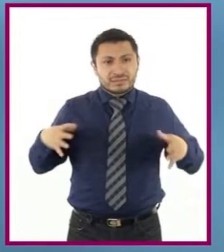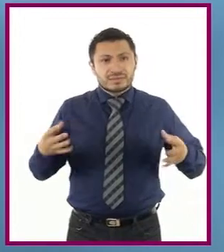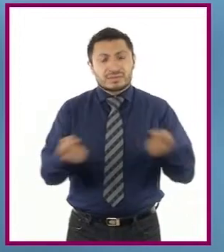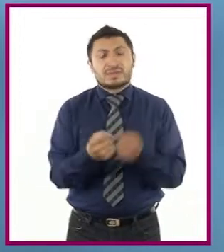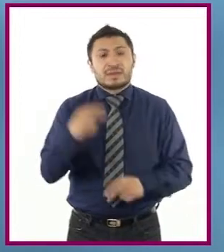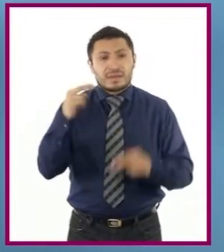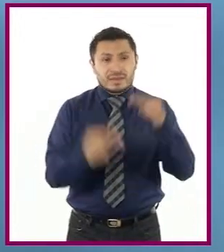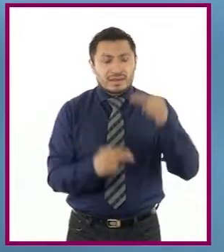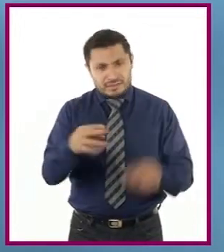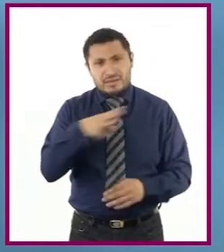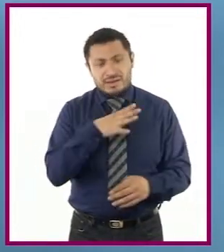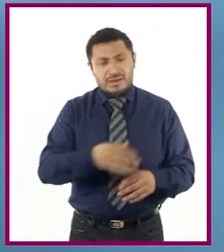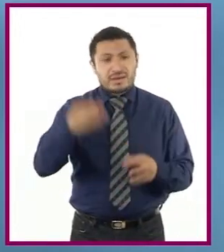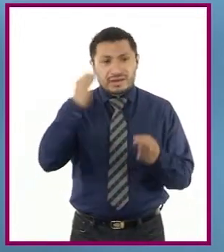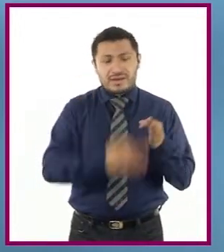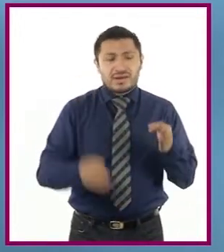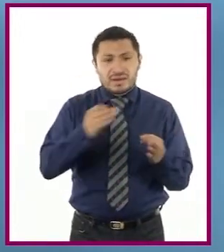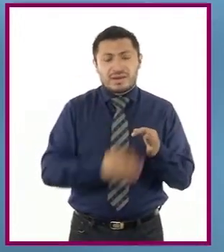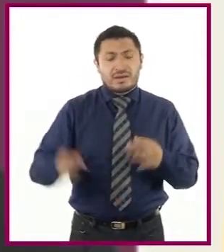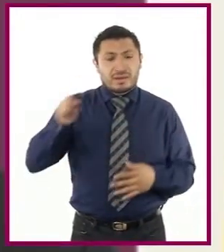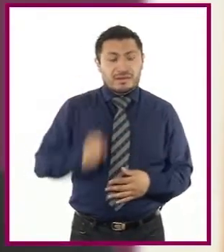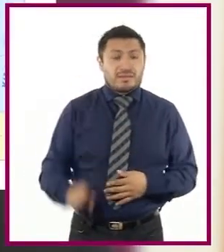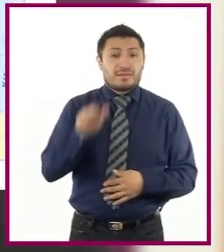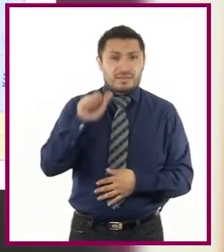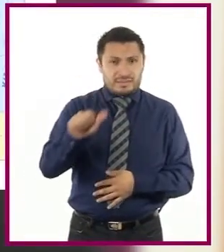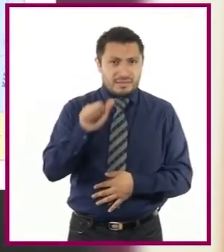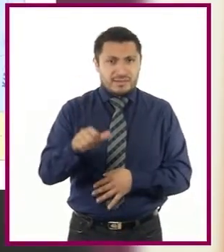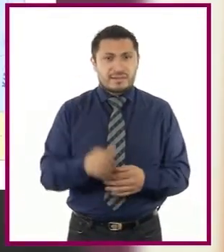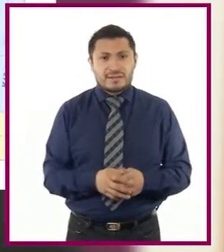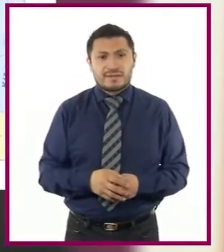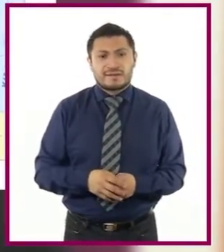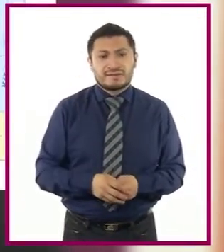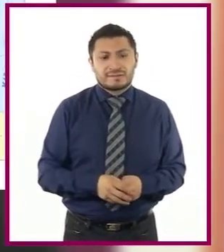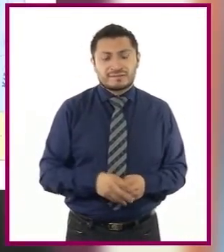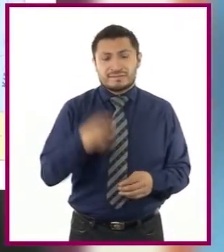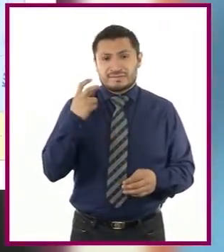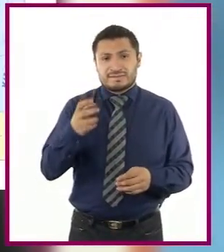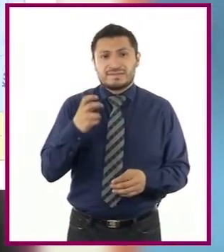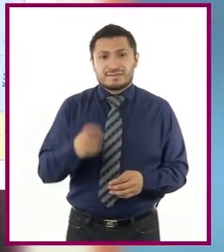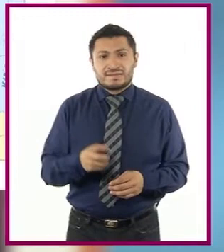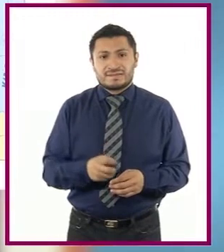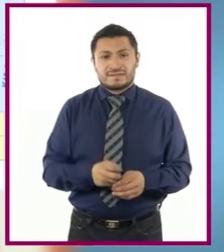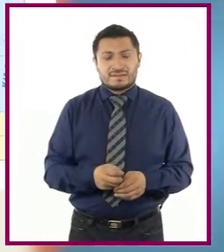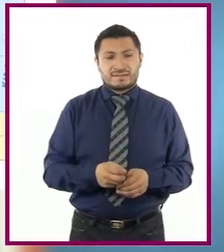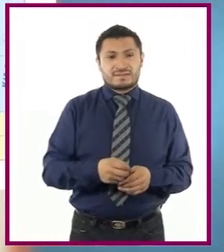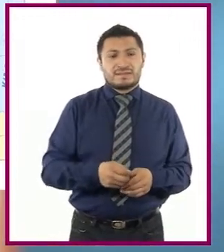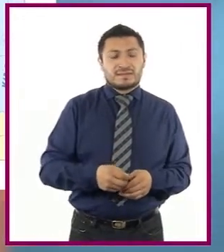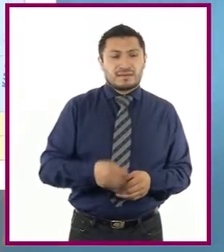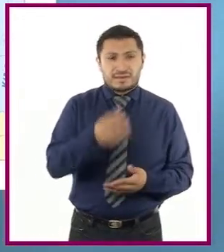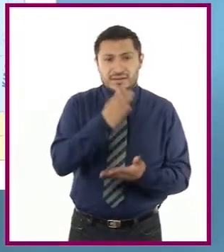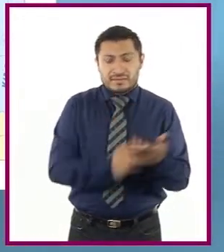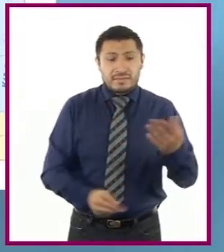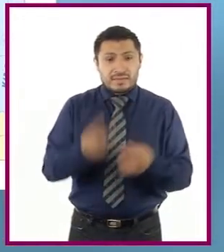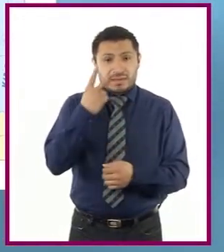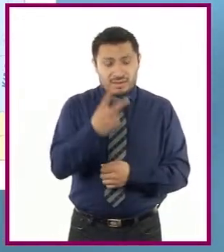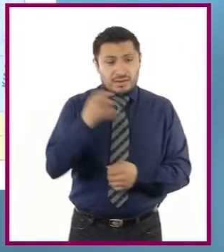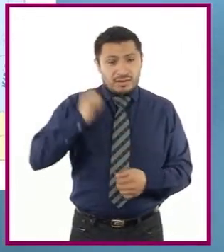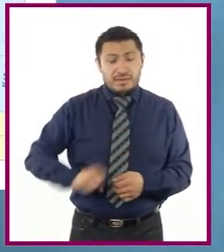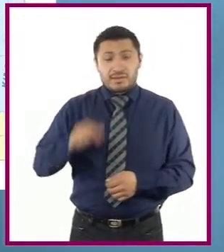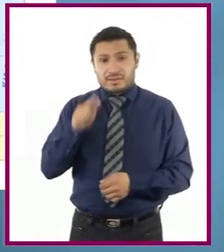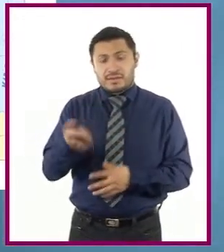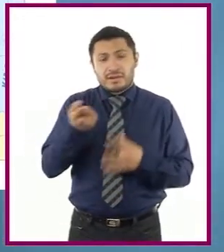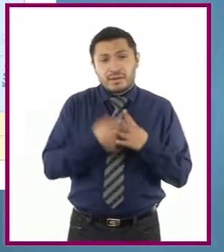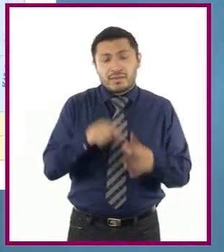niveles que tenía a finales del siglo XVI. A partir de la segunda mitad del siglo XVII, inició